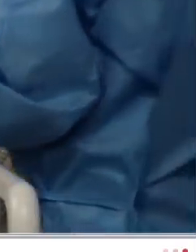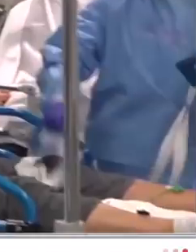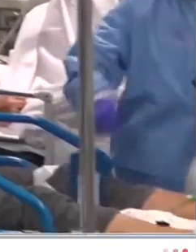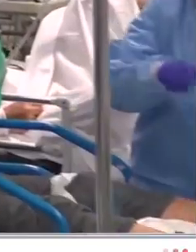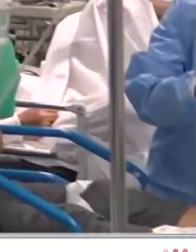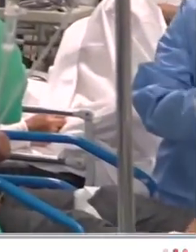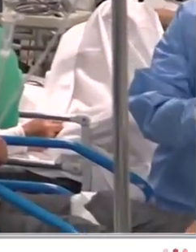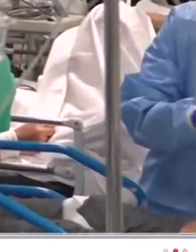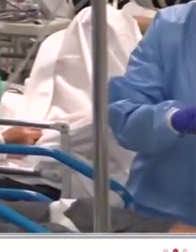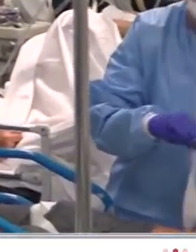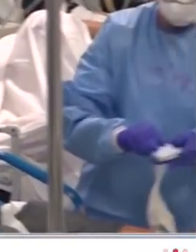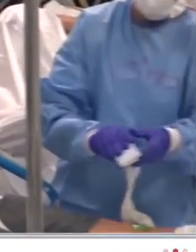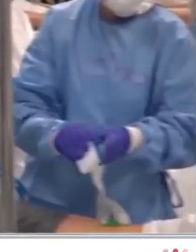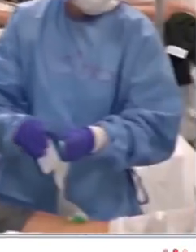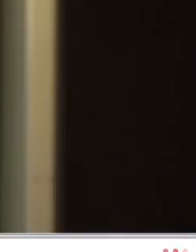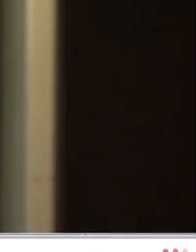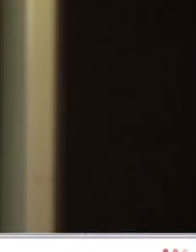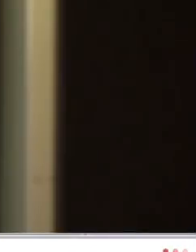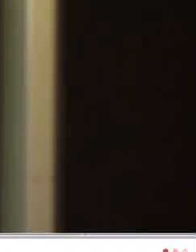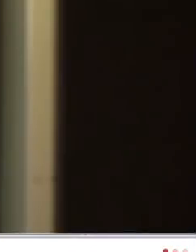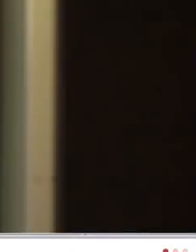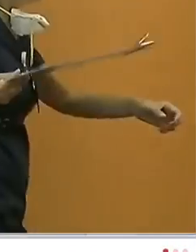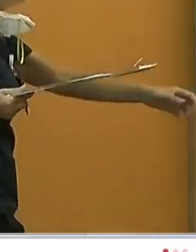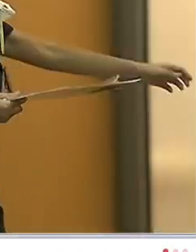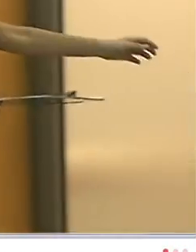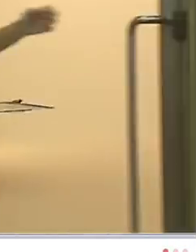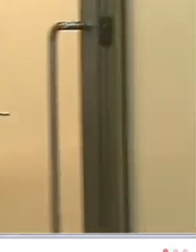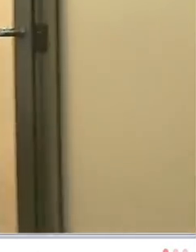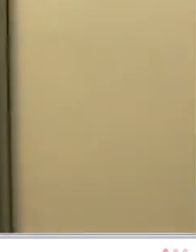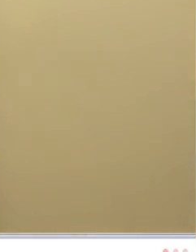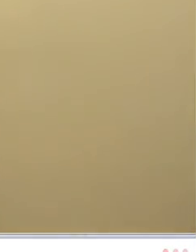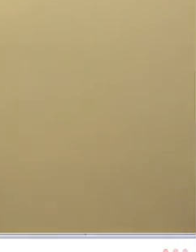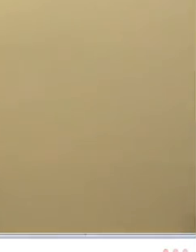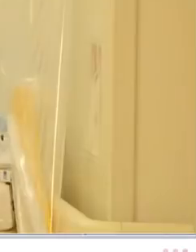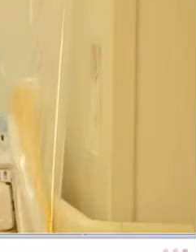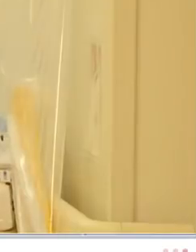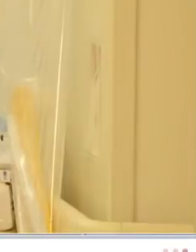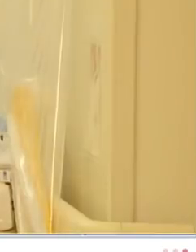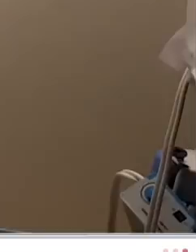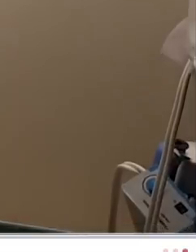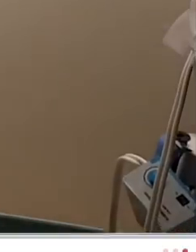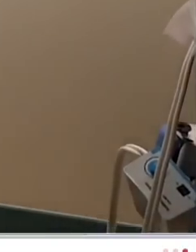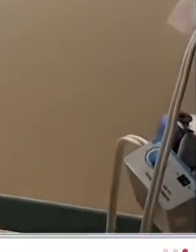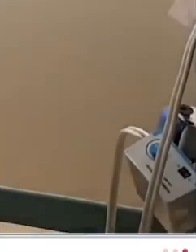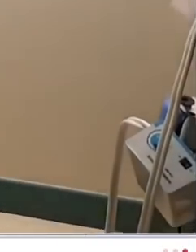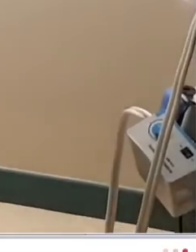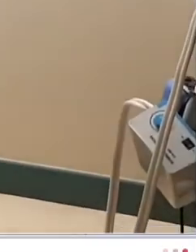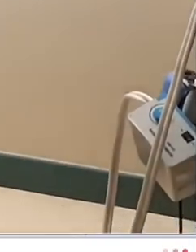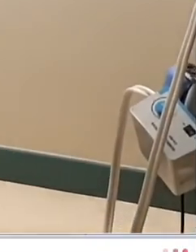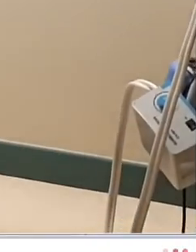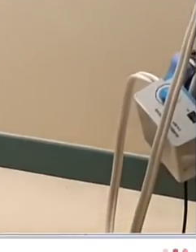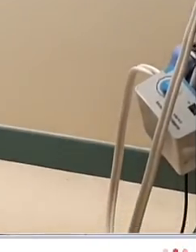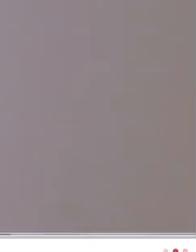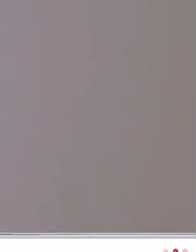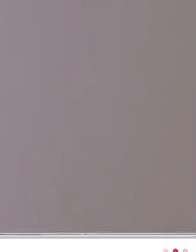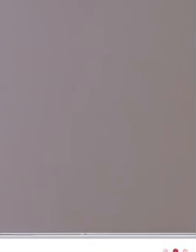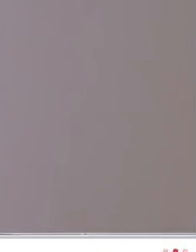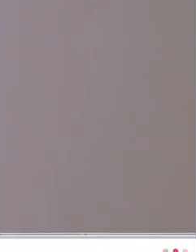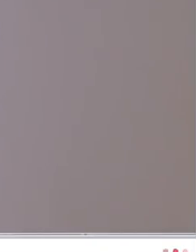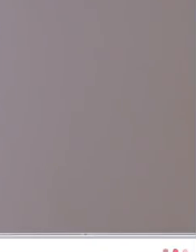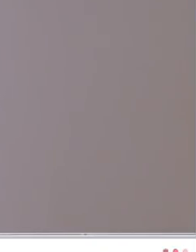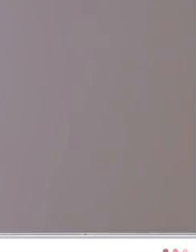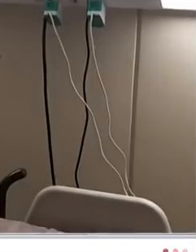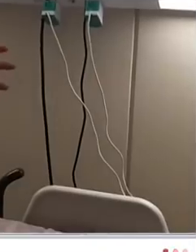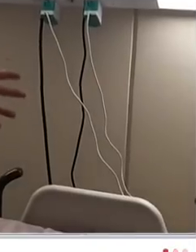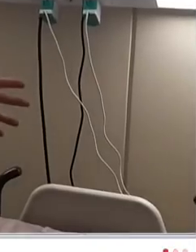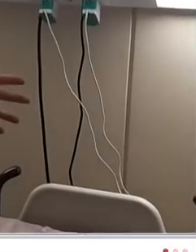la positividad a nivel nacional es del 9 por ciento con más de 70 mil exámenes reportados y en la uci